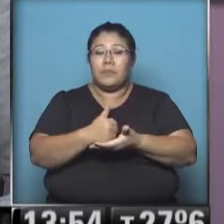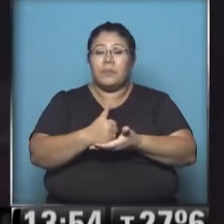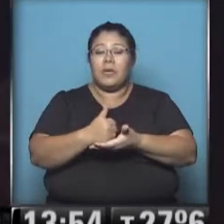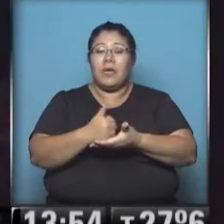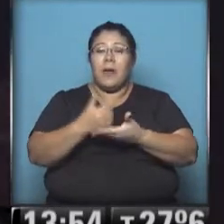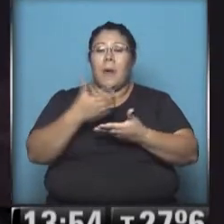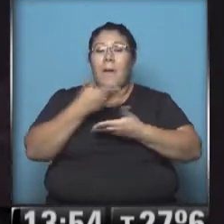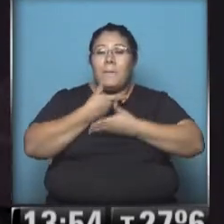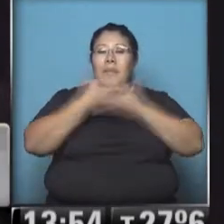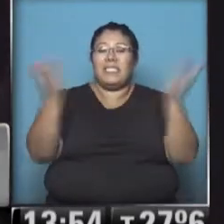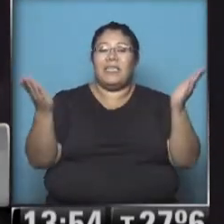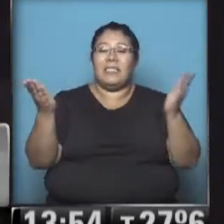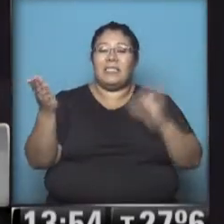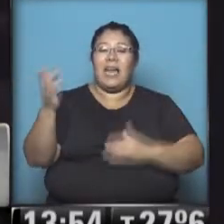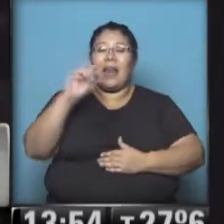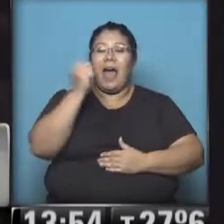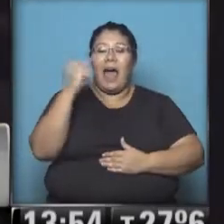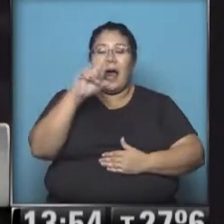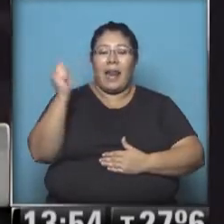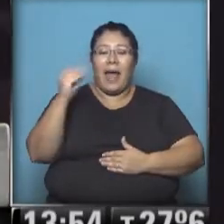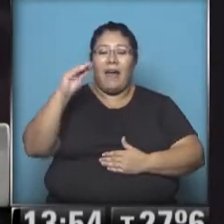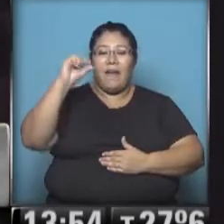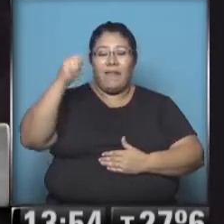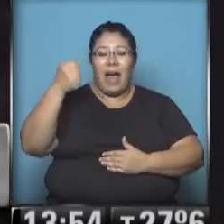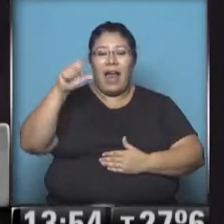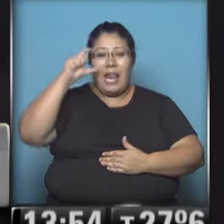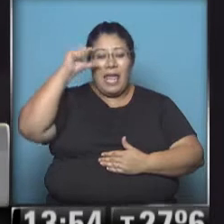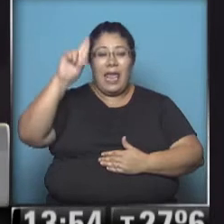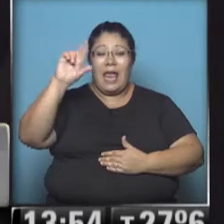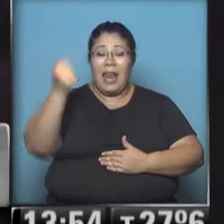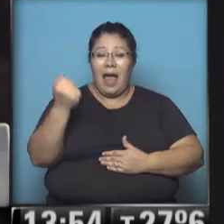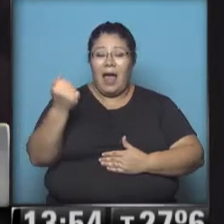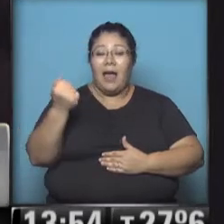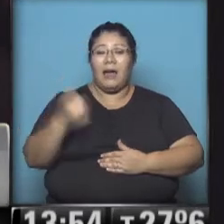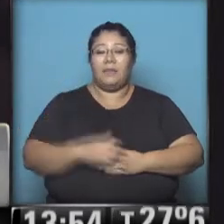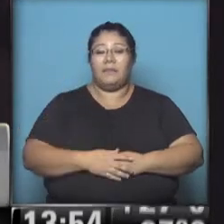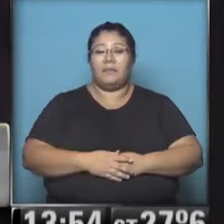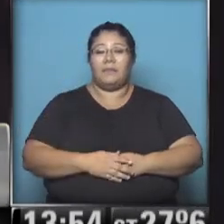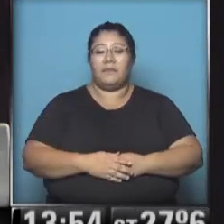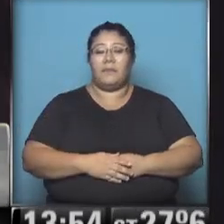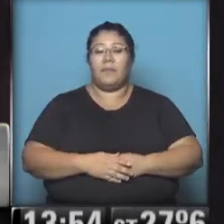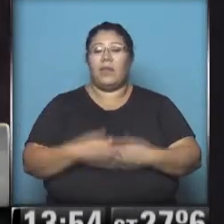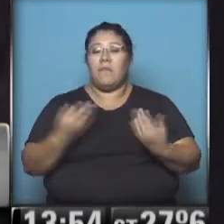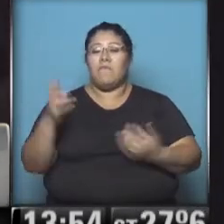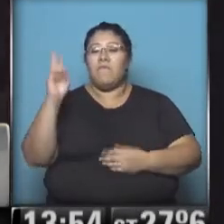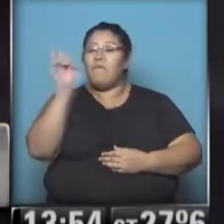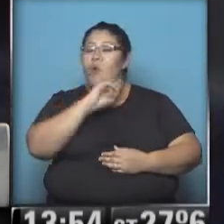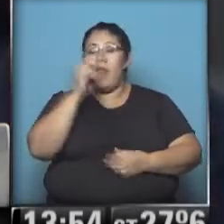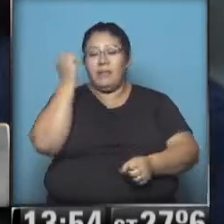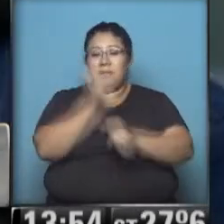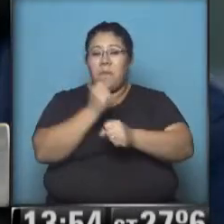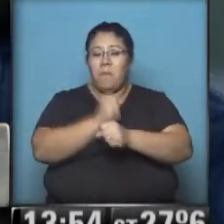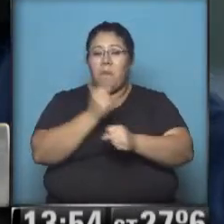trabajan son siete mujeres después con los años dije yo estoy loca porque no cinco porque no cuatro vales tenía que ser